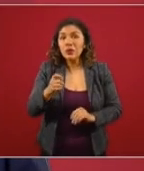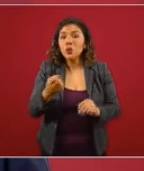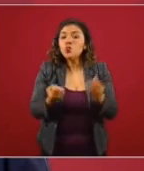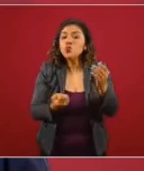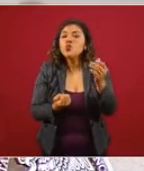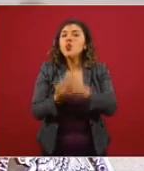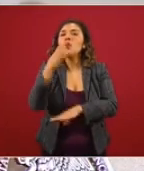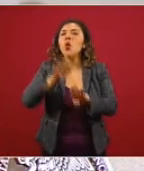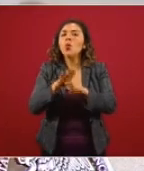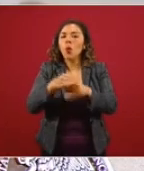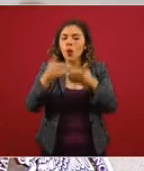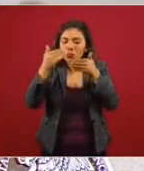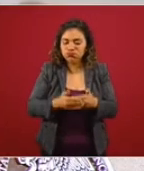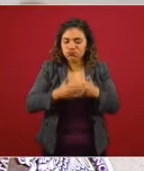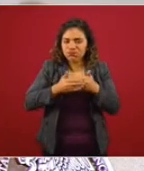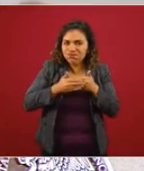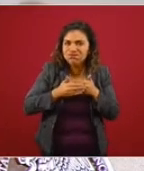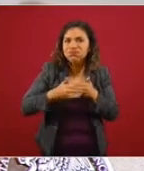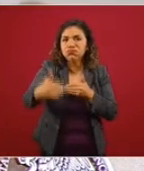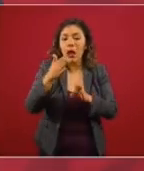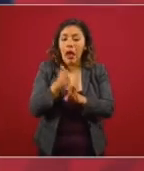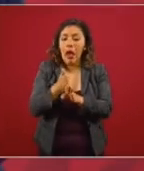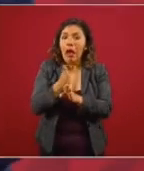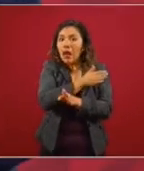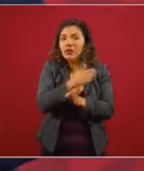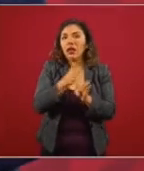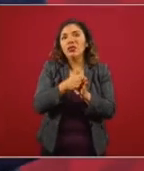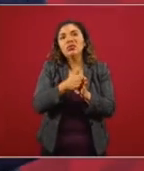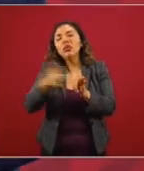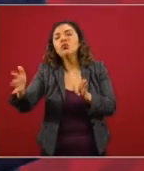parteaguas, es un antes y un después.